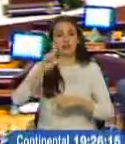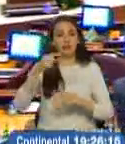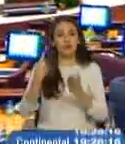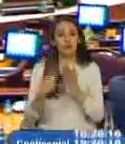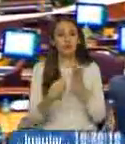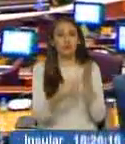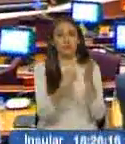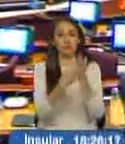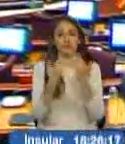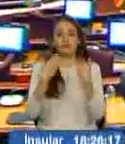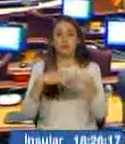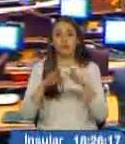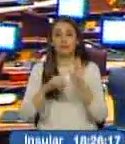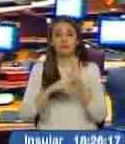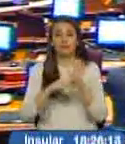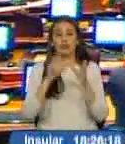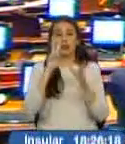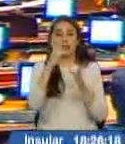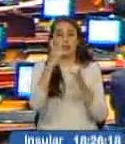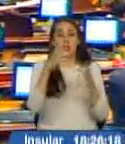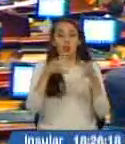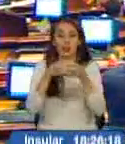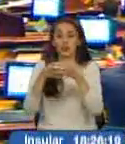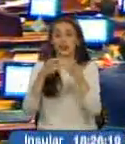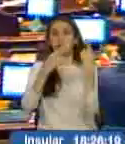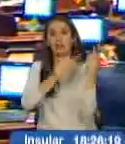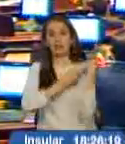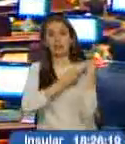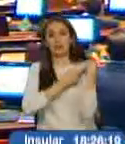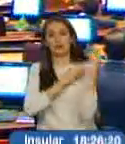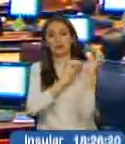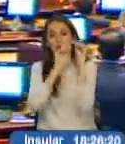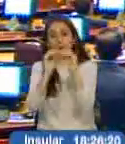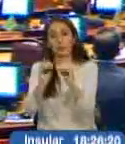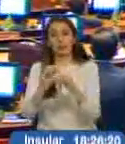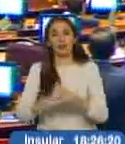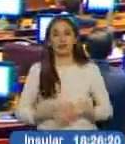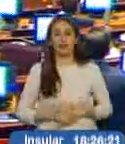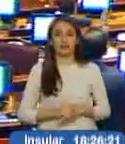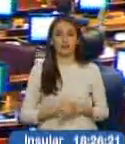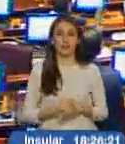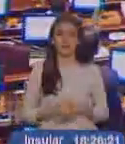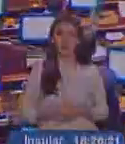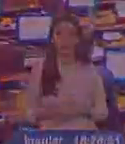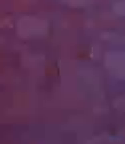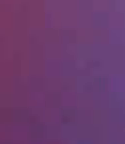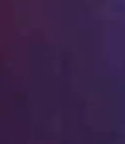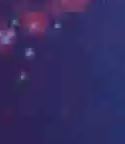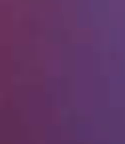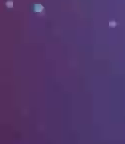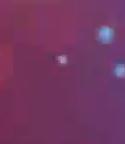proyecto y derivar a una de las 12 comisiones especializadas. Alexis Moncayo, Ecuador TV.